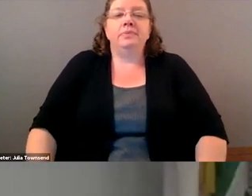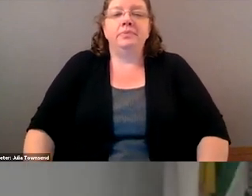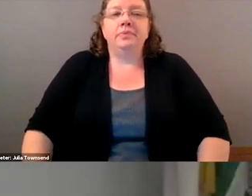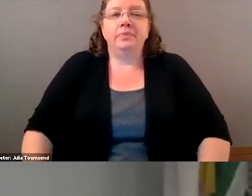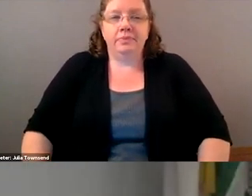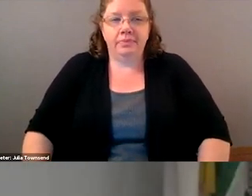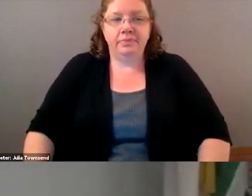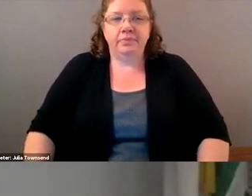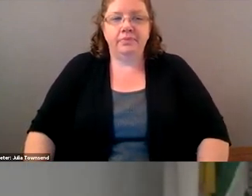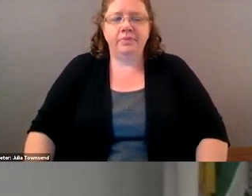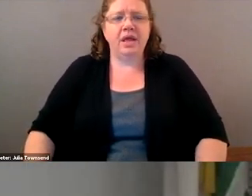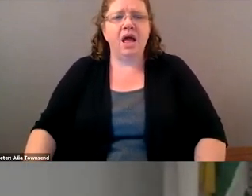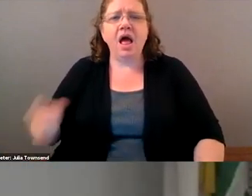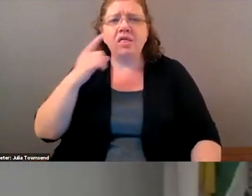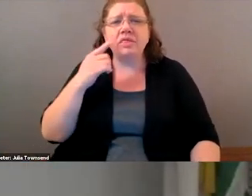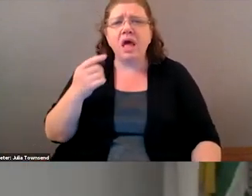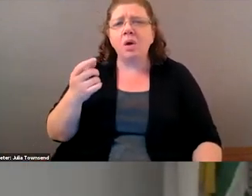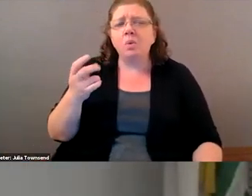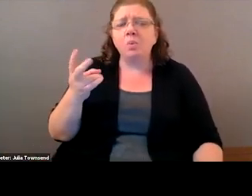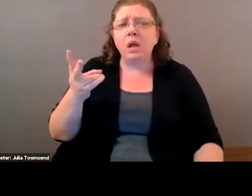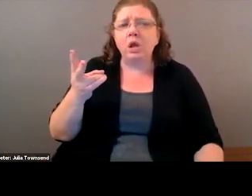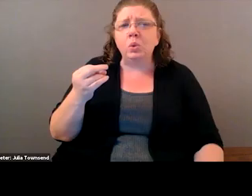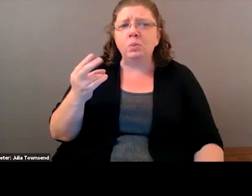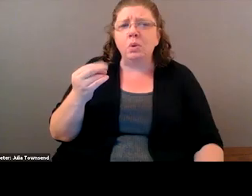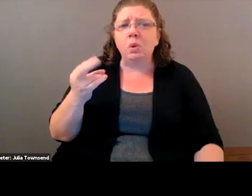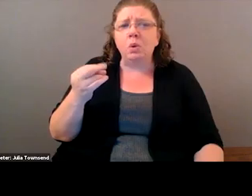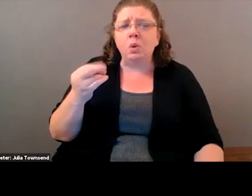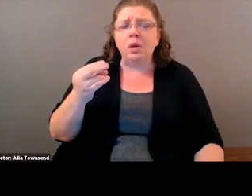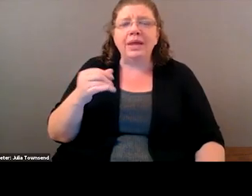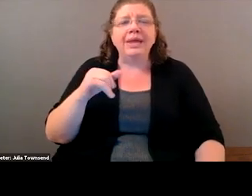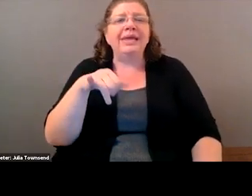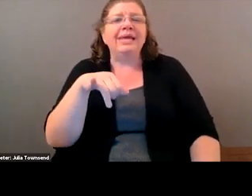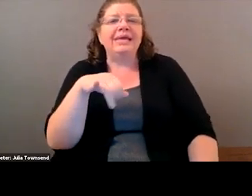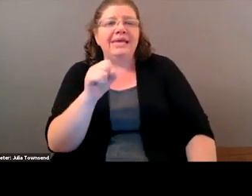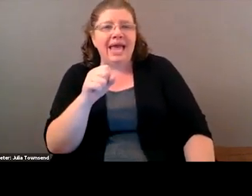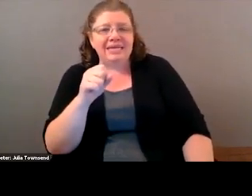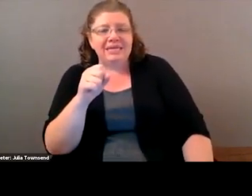bauer humor pensé que teníamos unos más